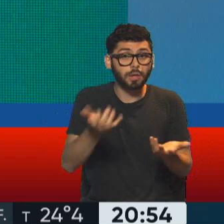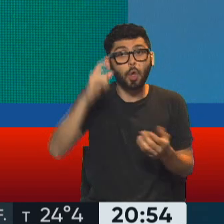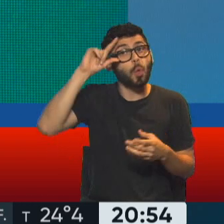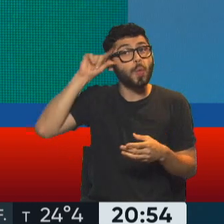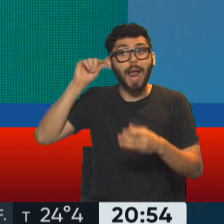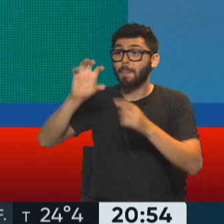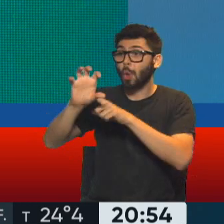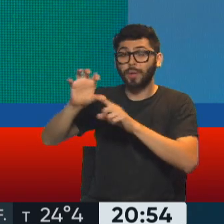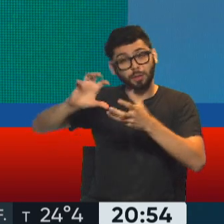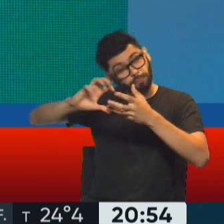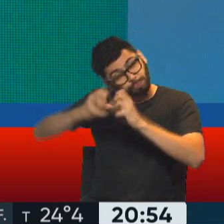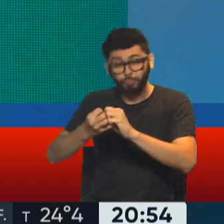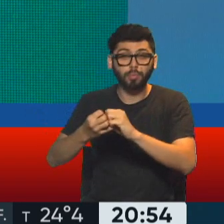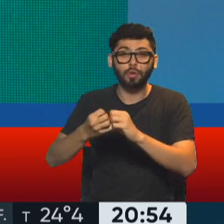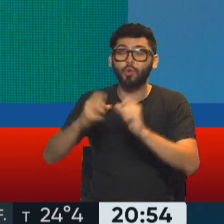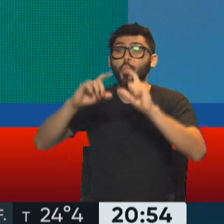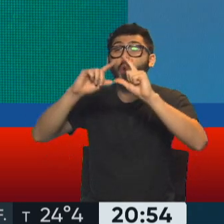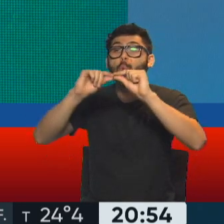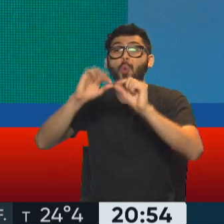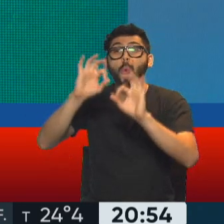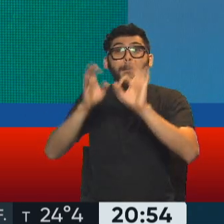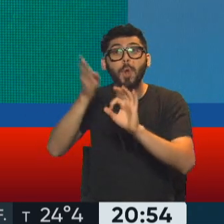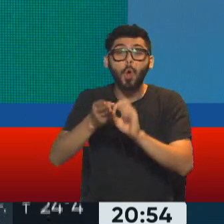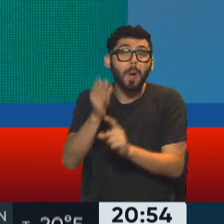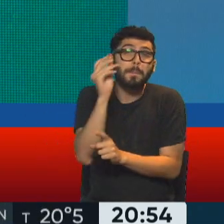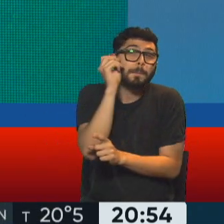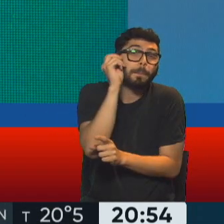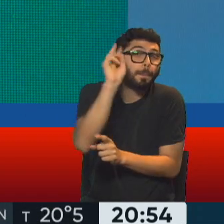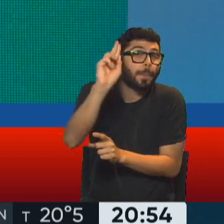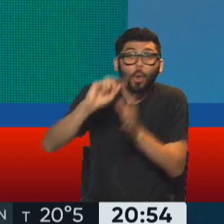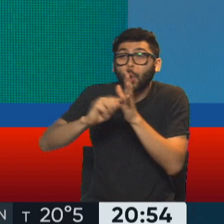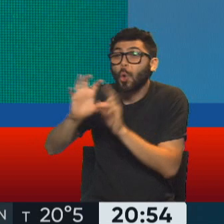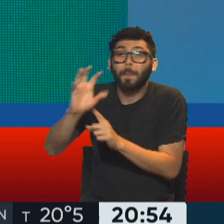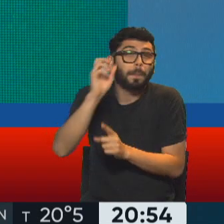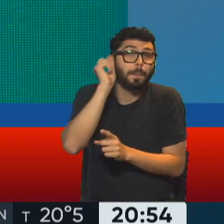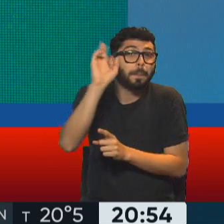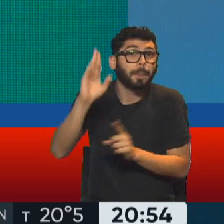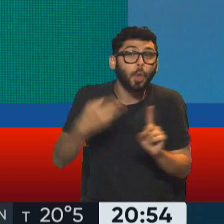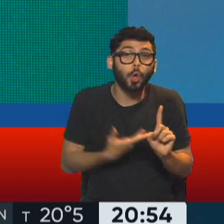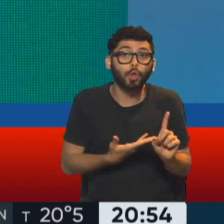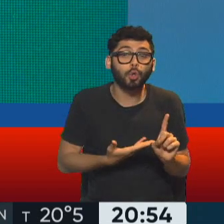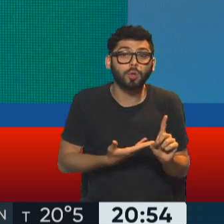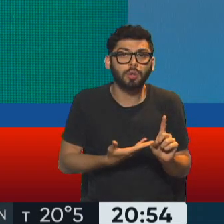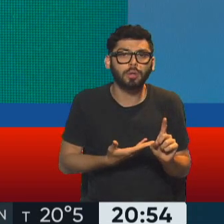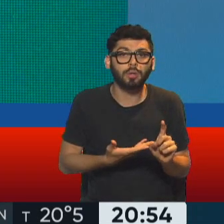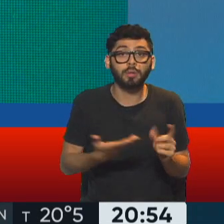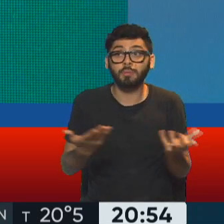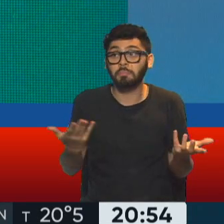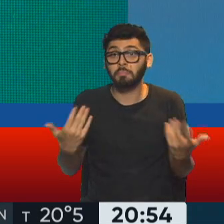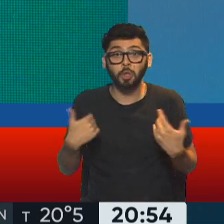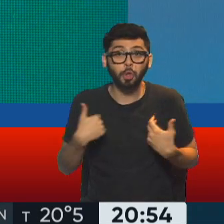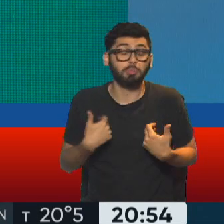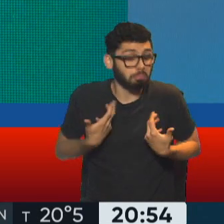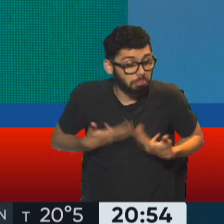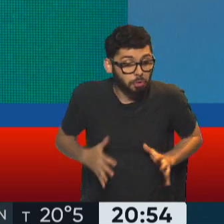provincia, dejó los peores, pero los peores números que alguien pueda pensar en la provincia de Buenos Aires. Yo sinceramente creo